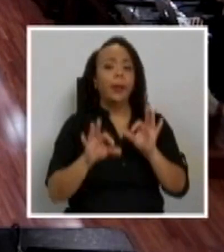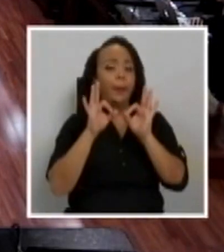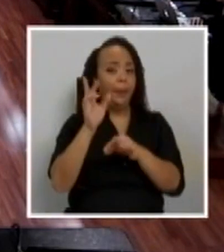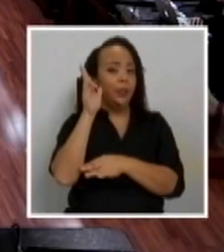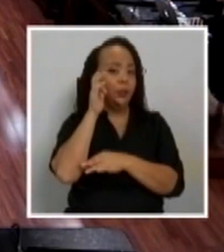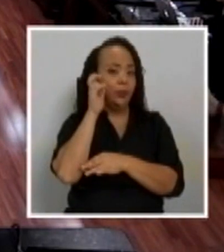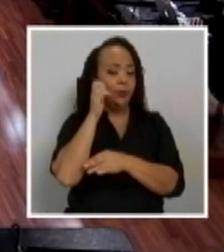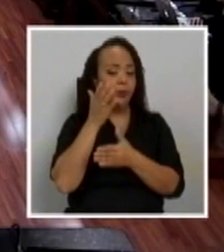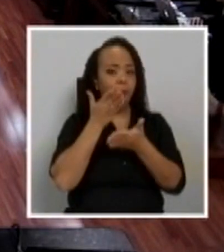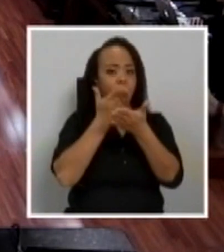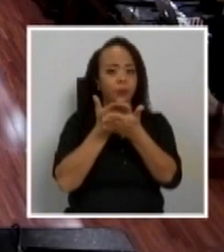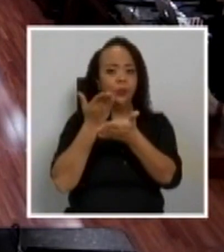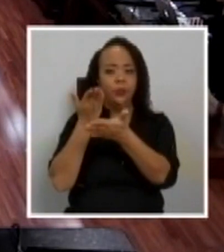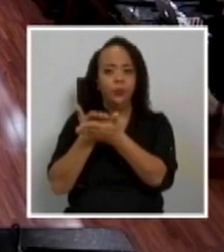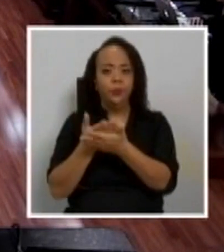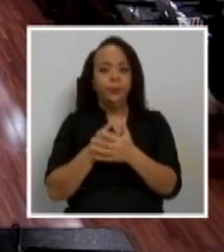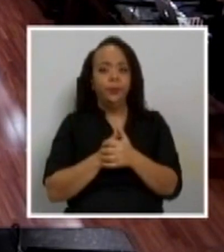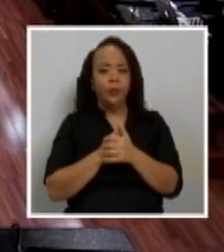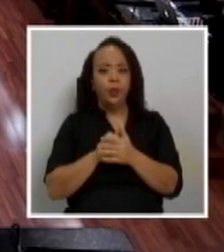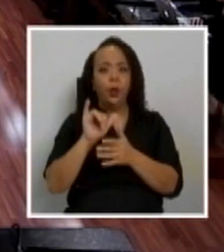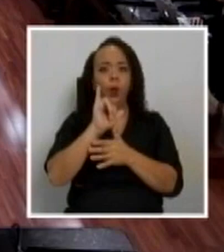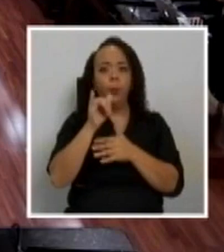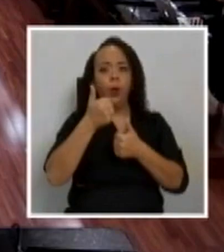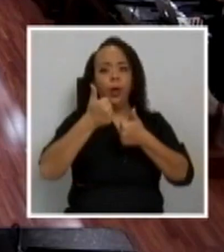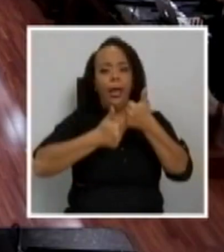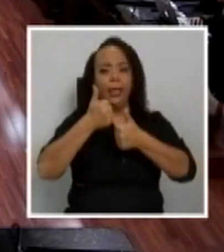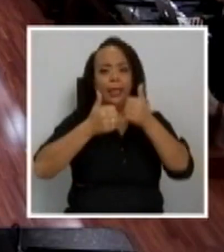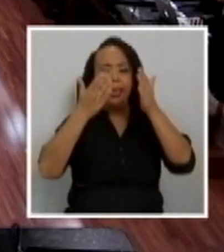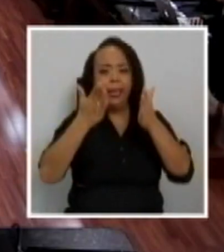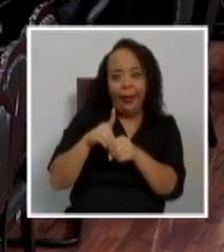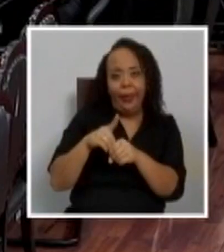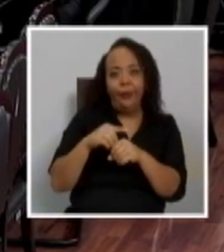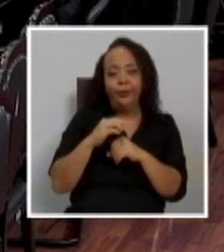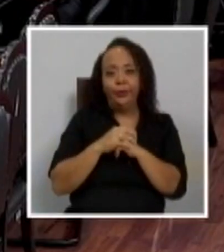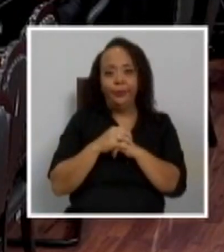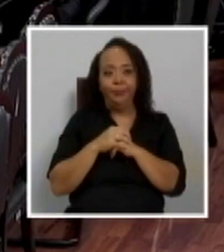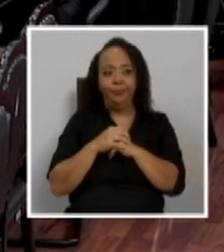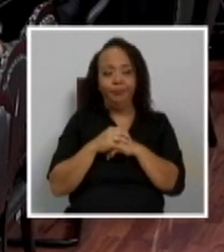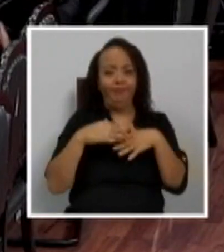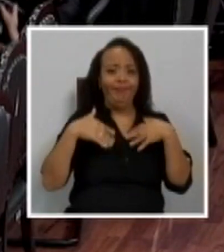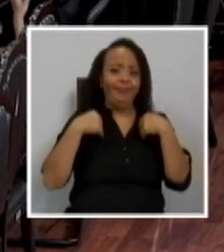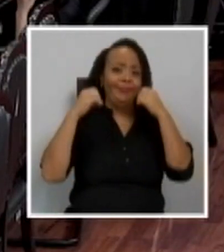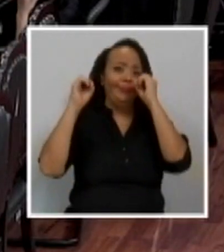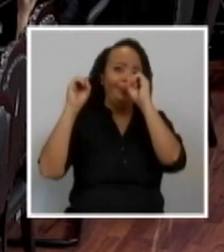del directorio legislativo estuvo a cargo la oficialista Carolina Hidalgo. En este tiempo